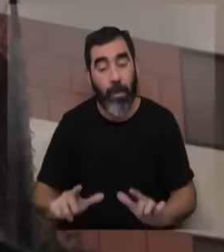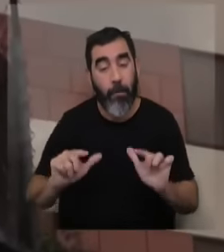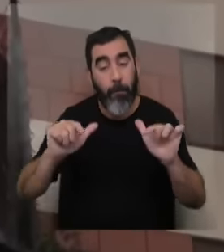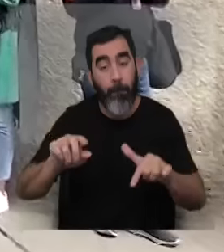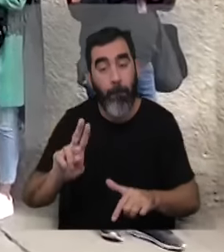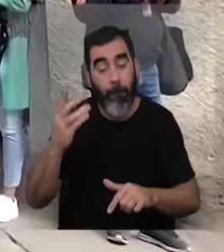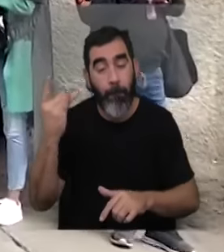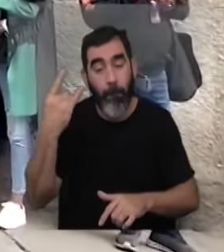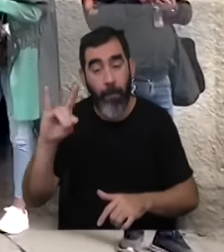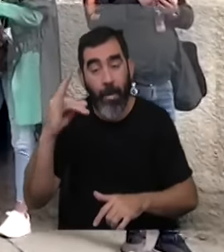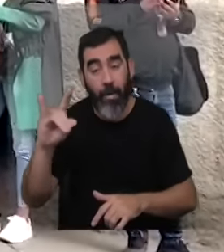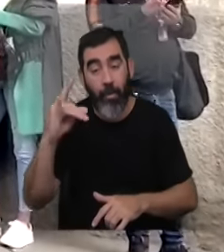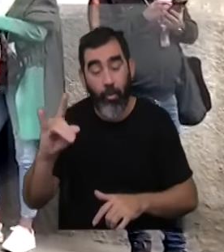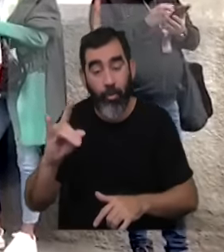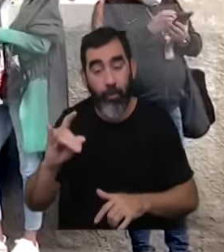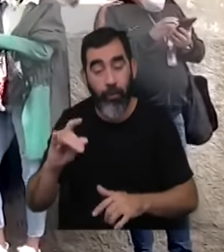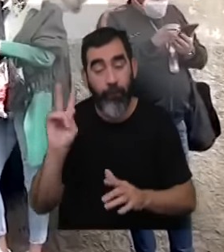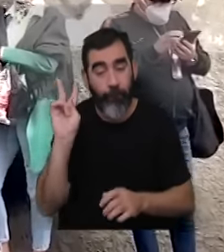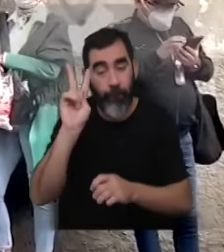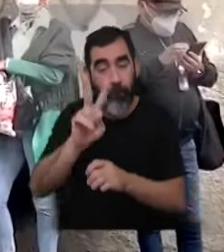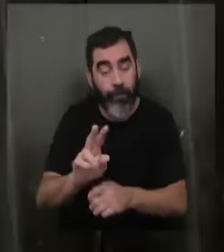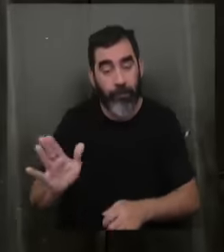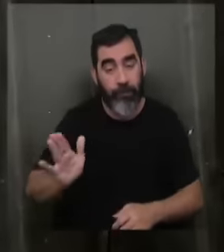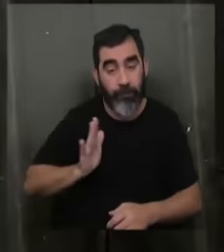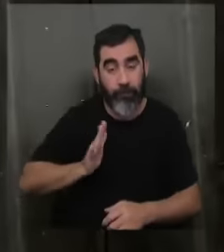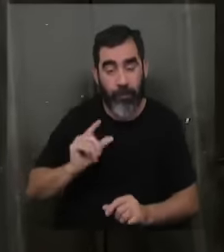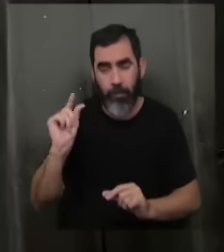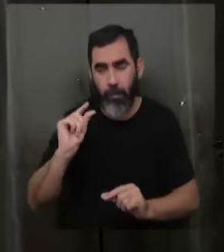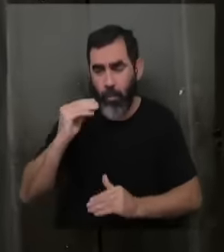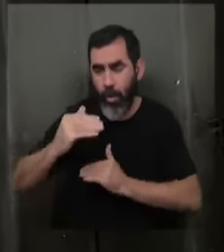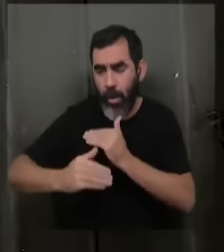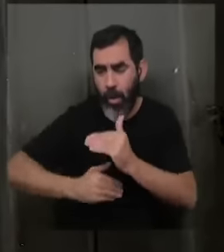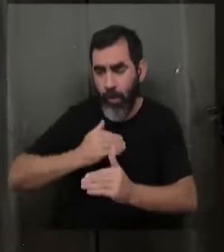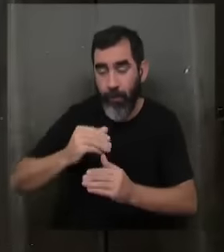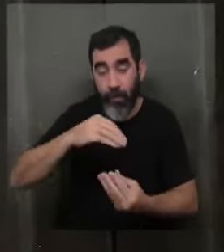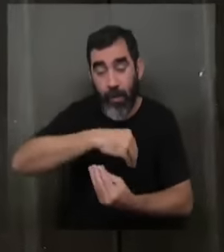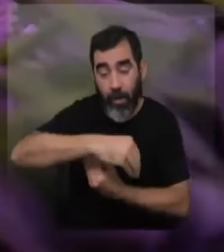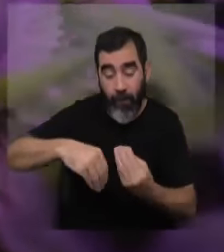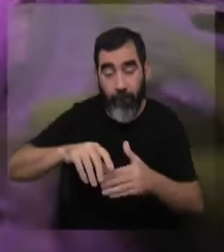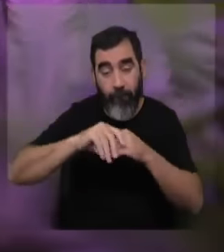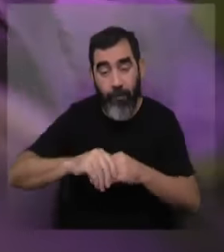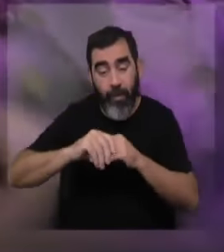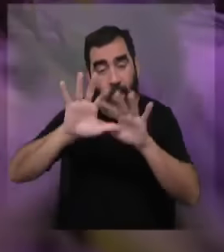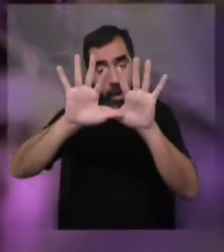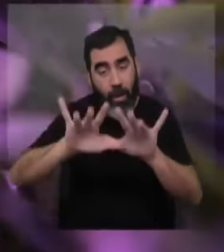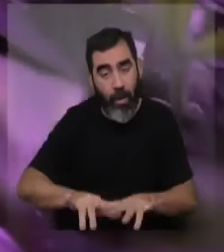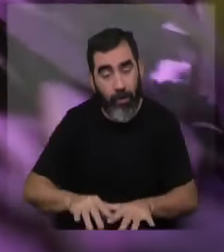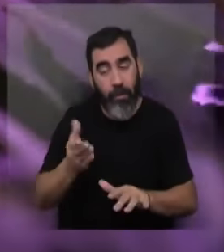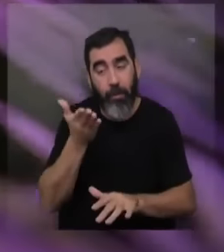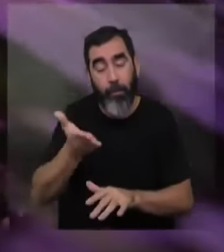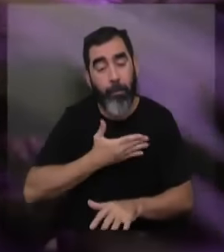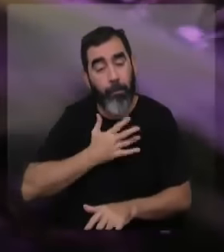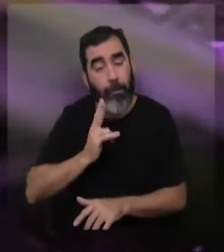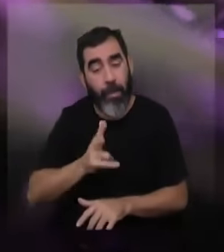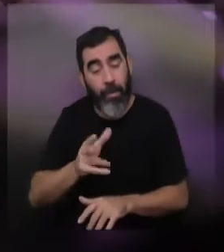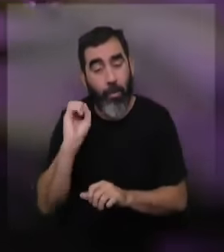Uruguay en Bolivia Fernando Omar ha visitado a las mujeres el poco avance de la causa llevó a la familia y amigos a redactar una carta con un pedido humanitario